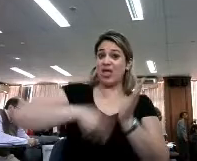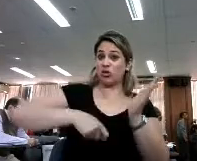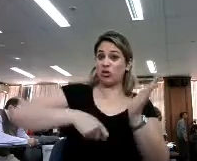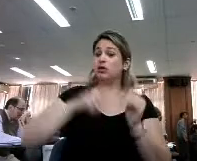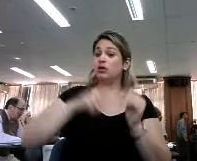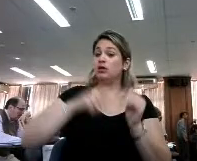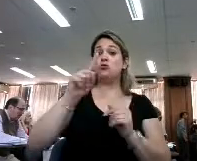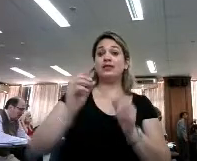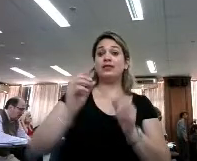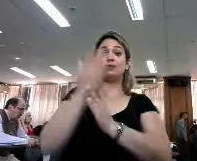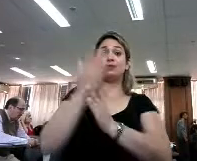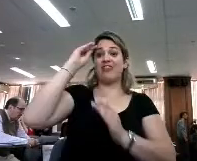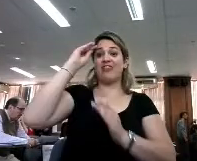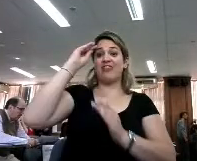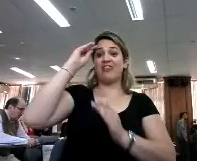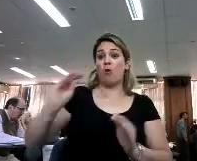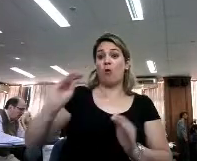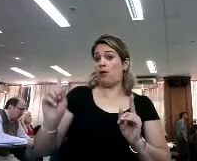abogados,